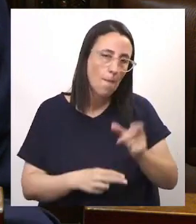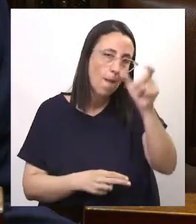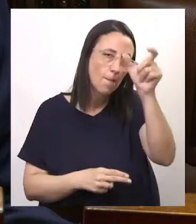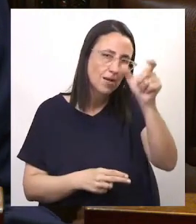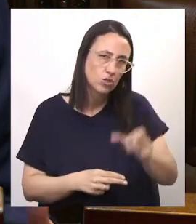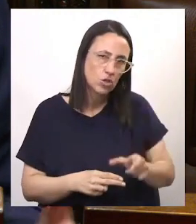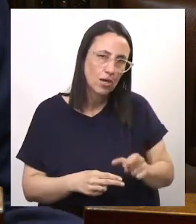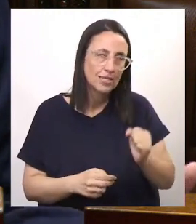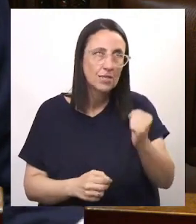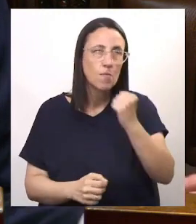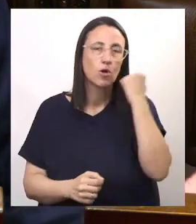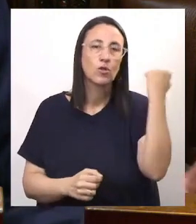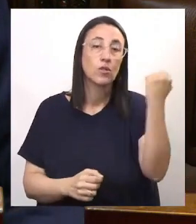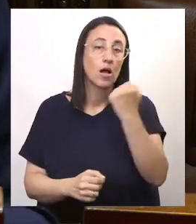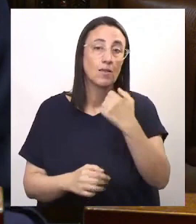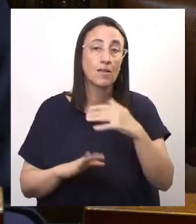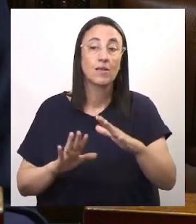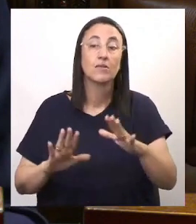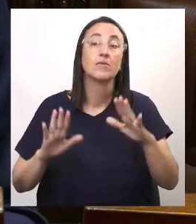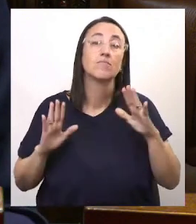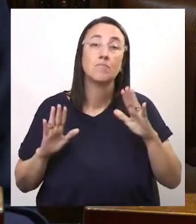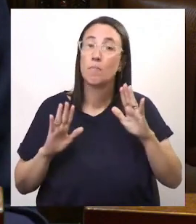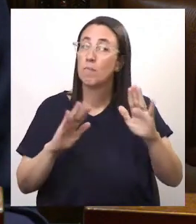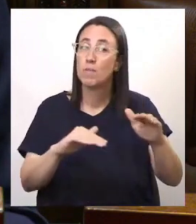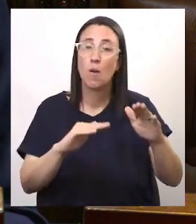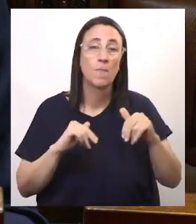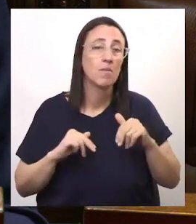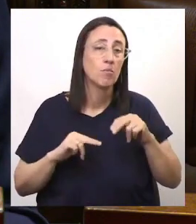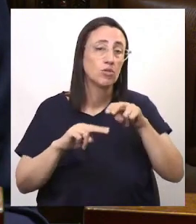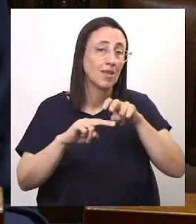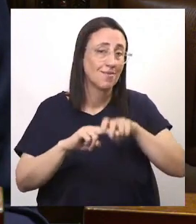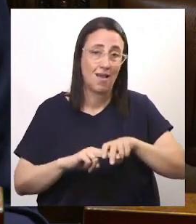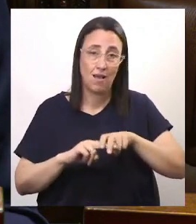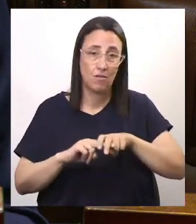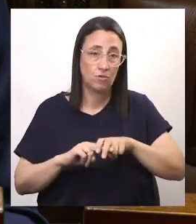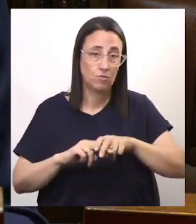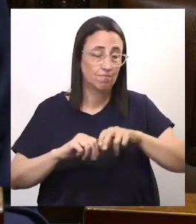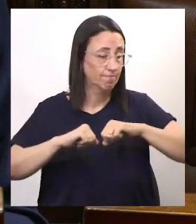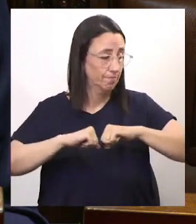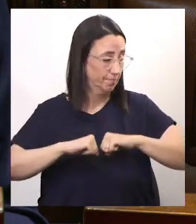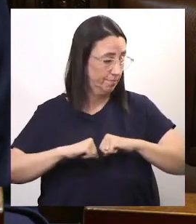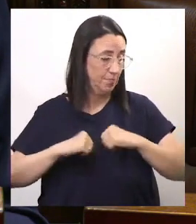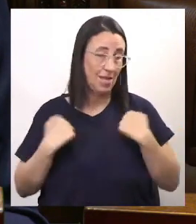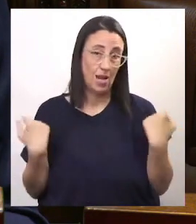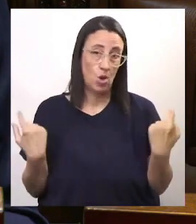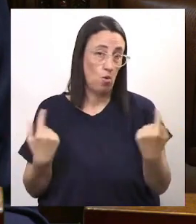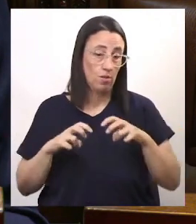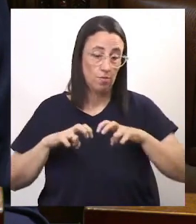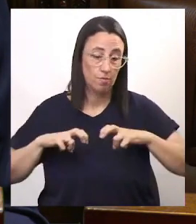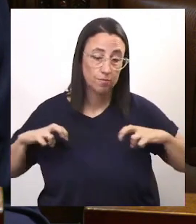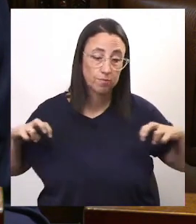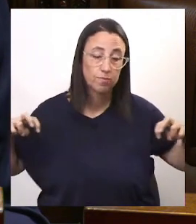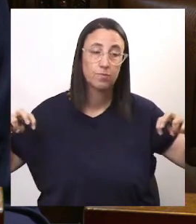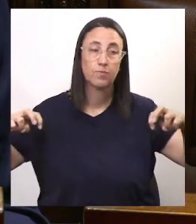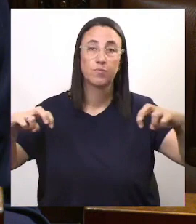que seguramente estuvieron sentados como Abrillo que nosotros en estos